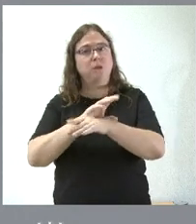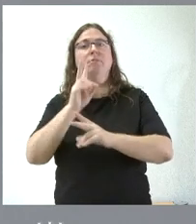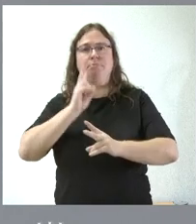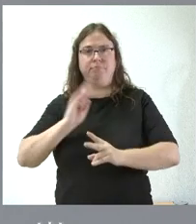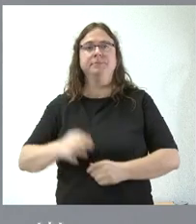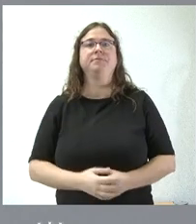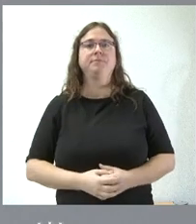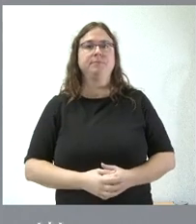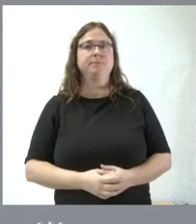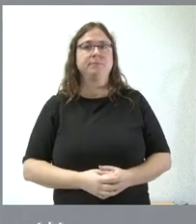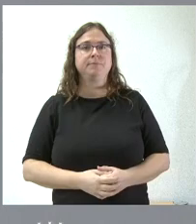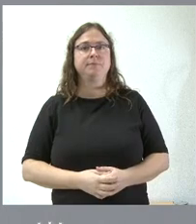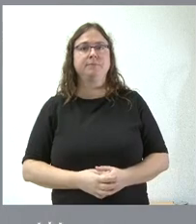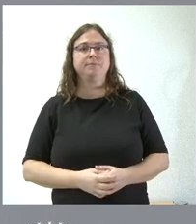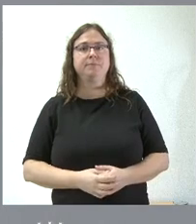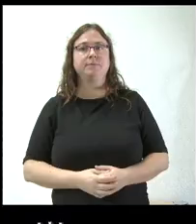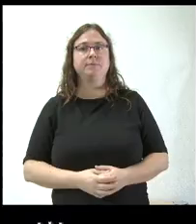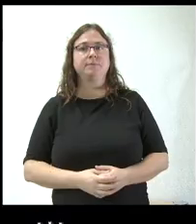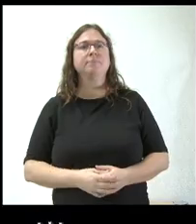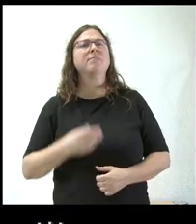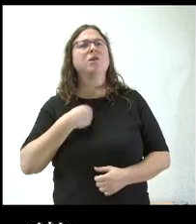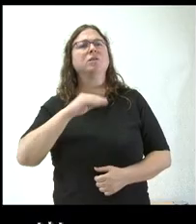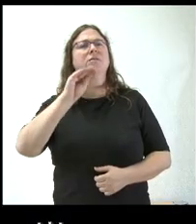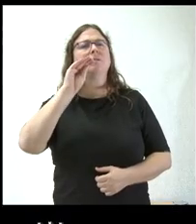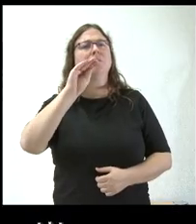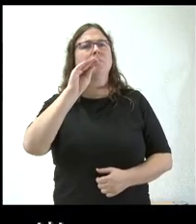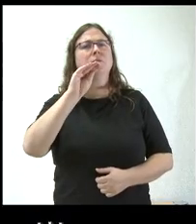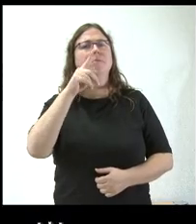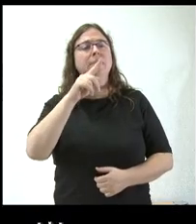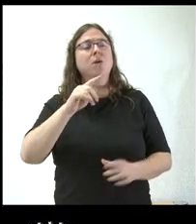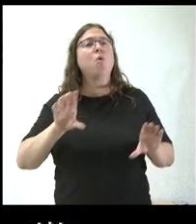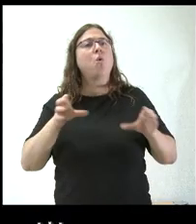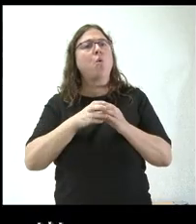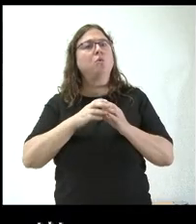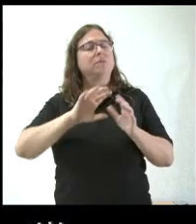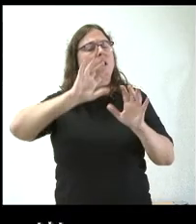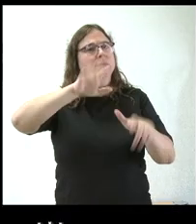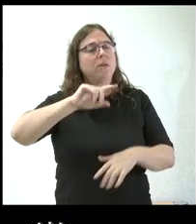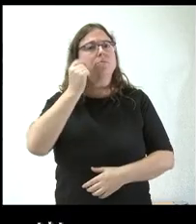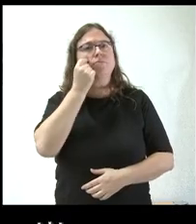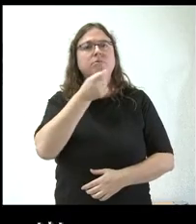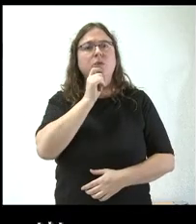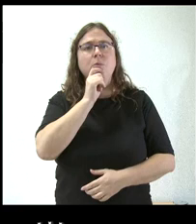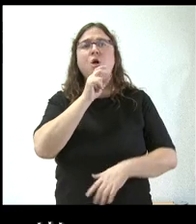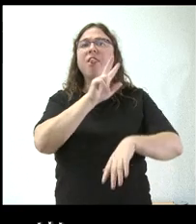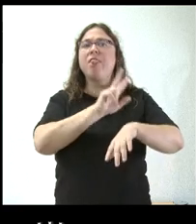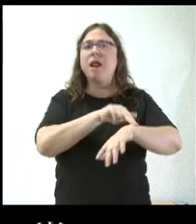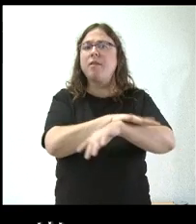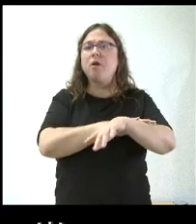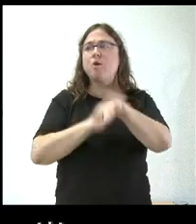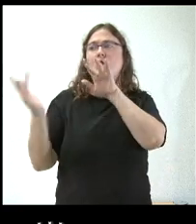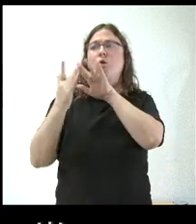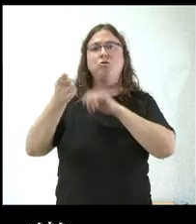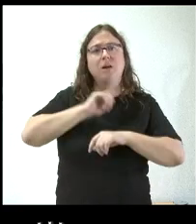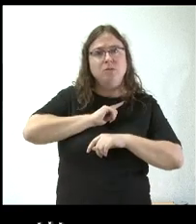Castilla León sí eh eso le quería preguntar cómo cómo Recibió la junta esa información se puso la delegación del gobierno en contacto con ustedes y